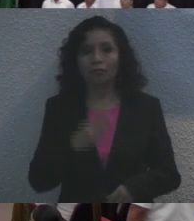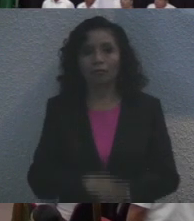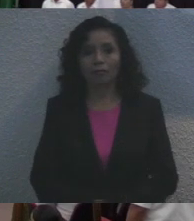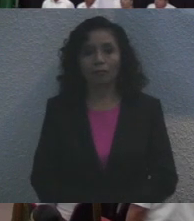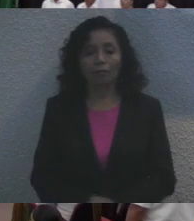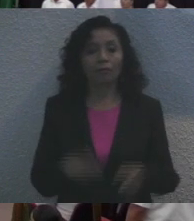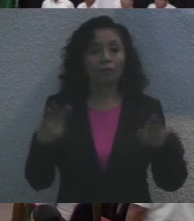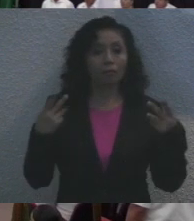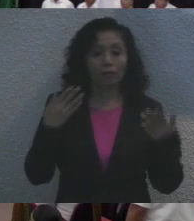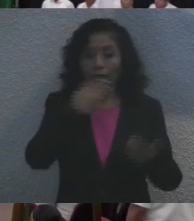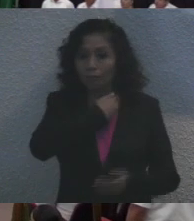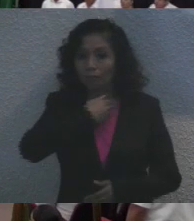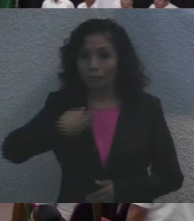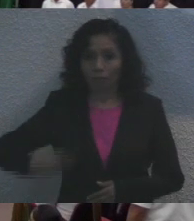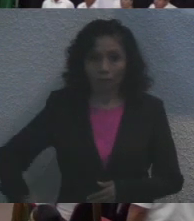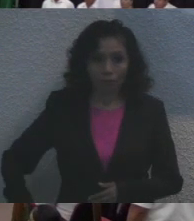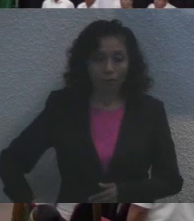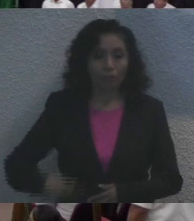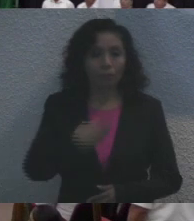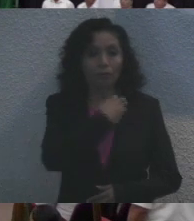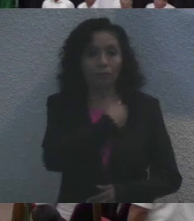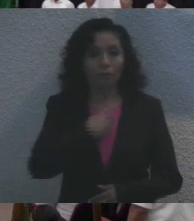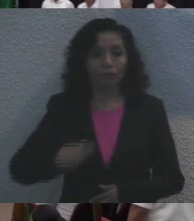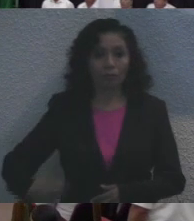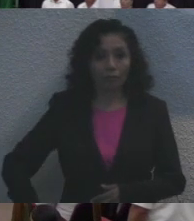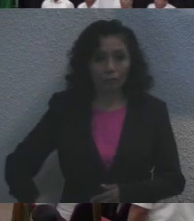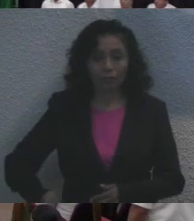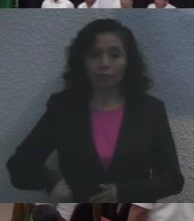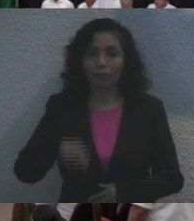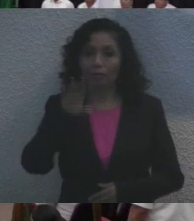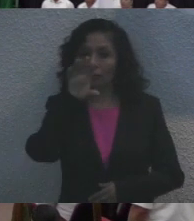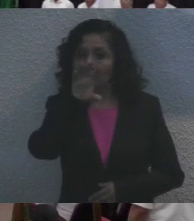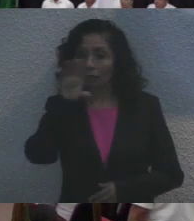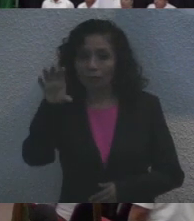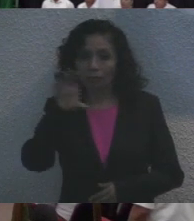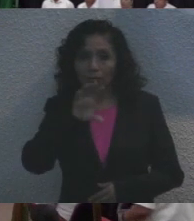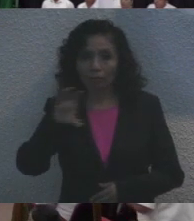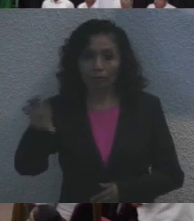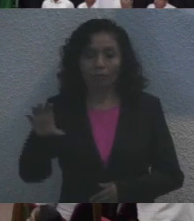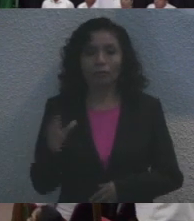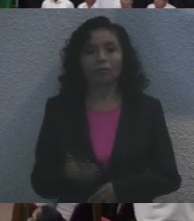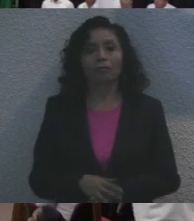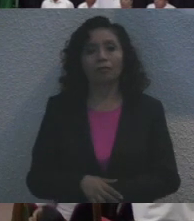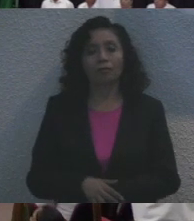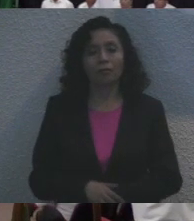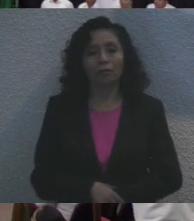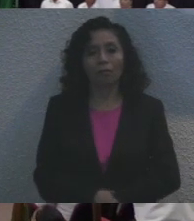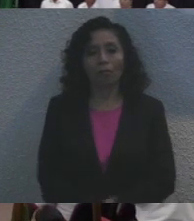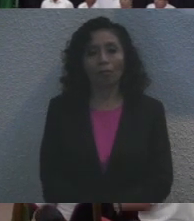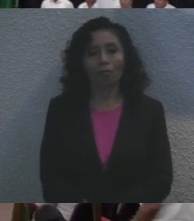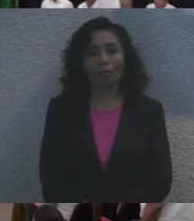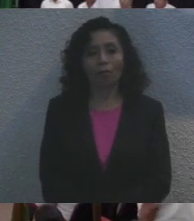a las presidentas y presidentas, presidentes y presidentas municipales,